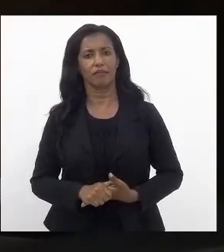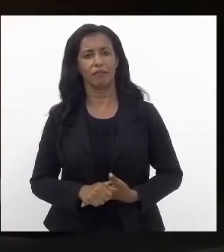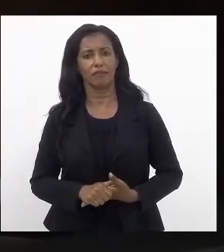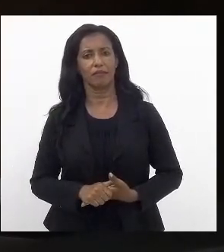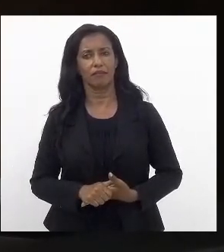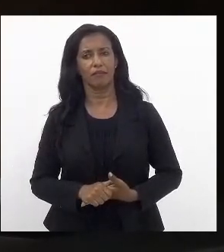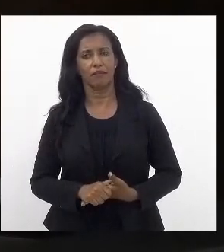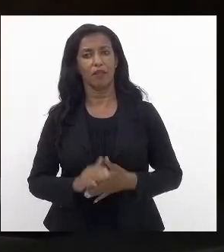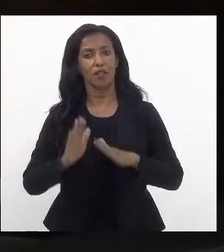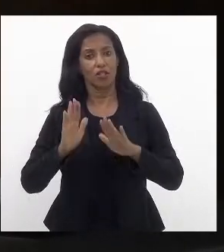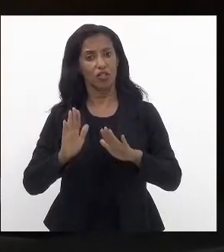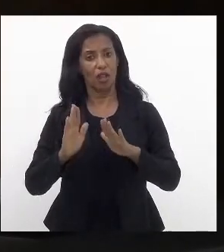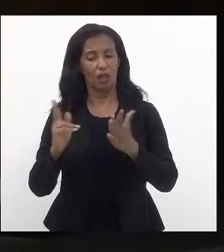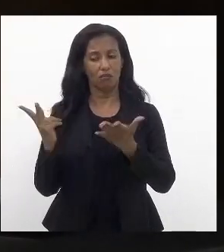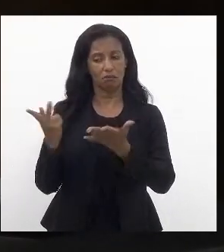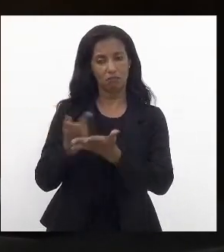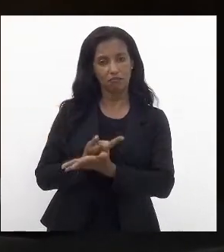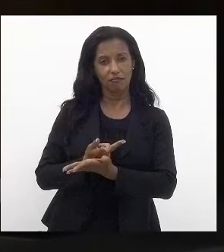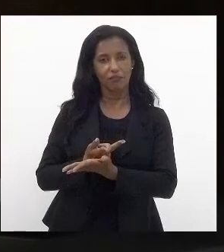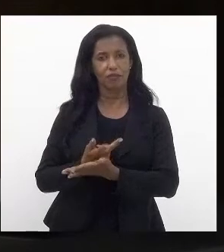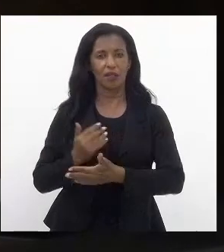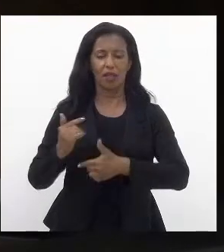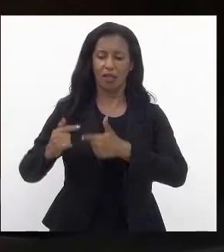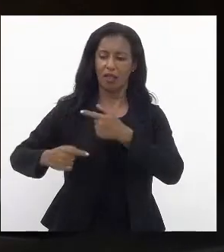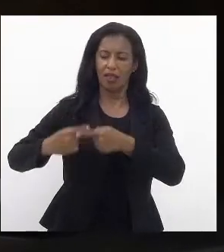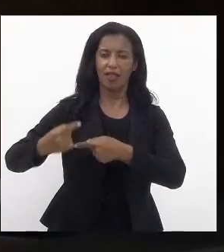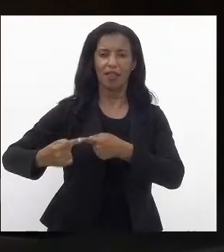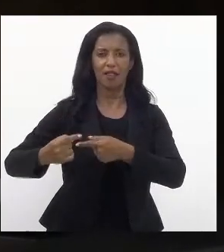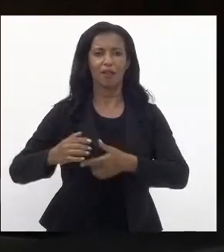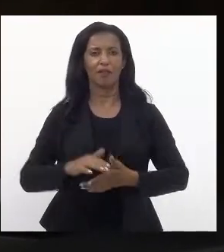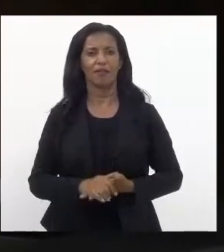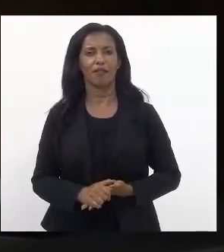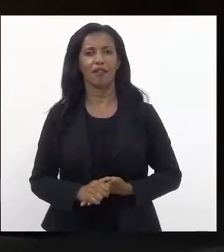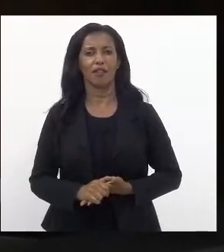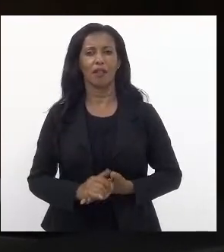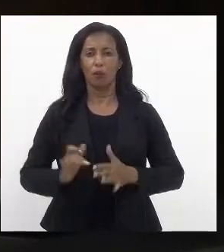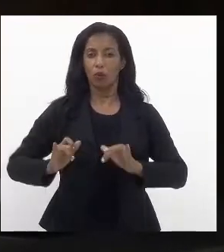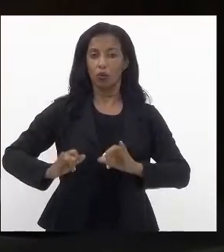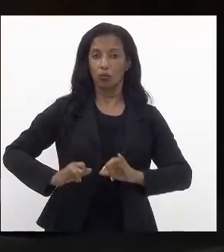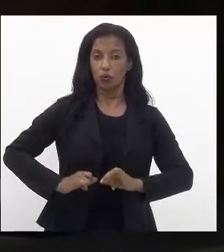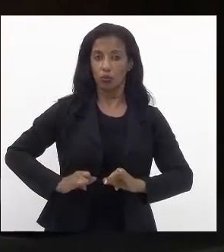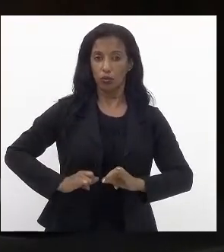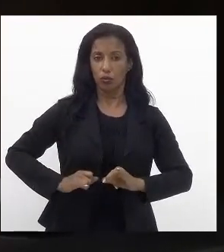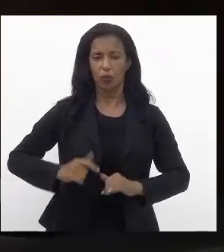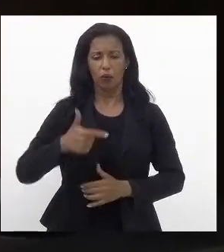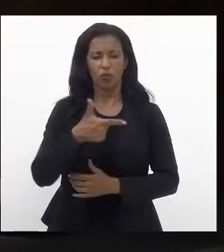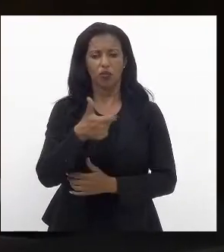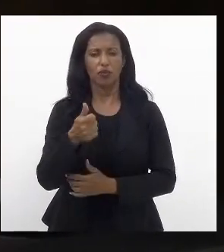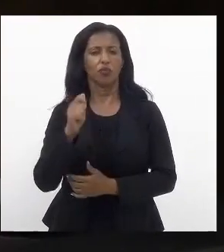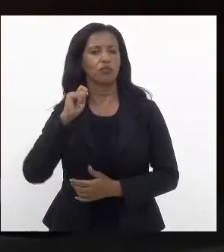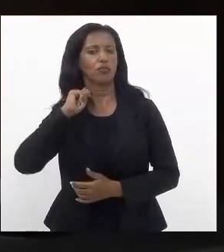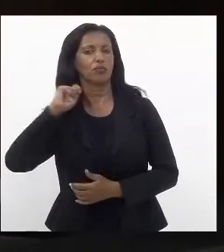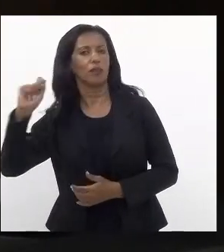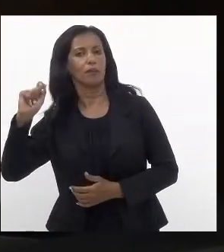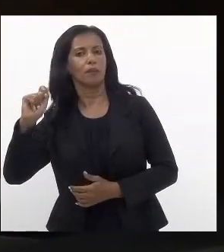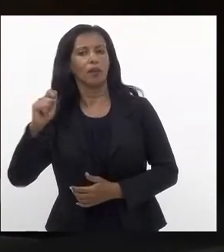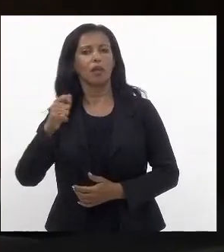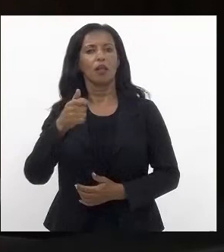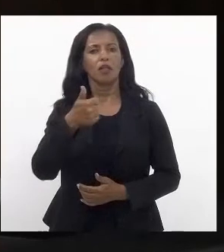Allá hacía, después del martirio del 21 de abril